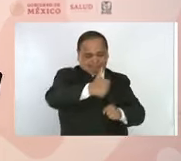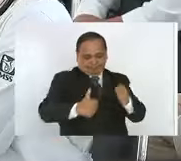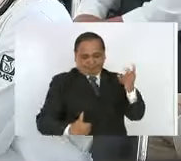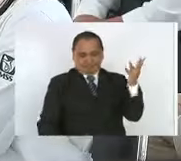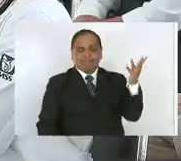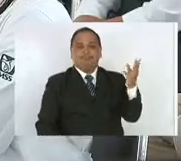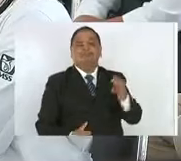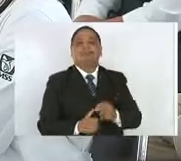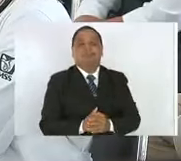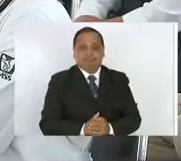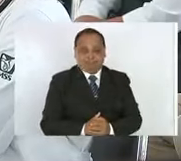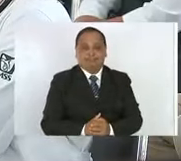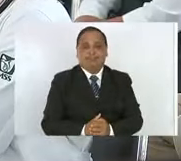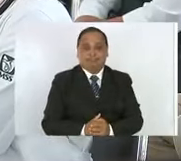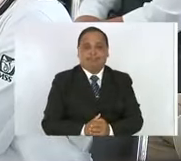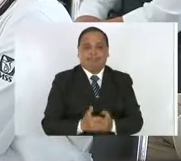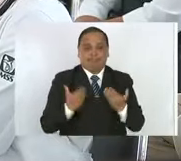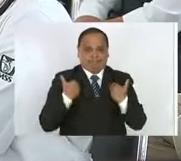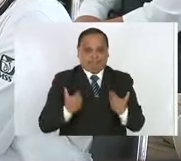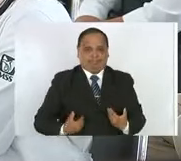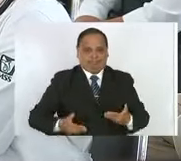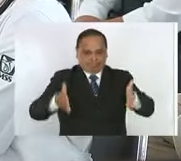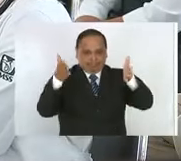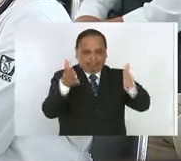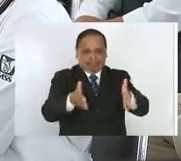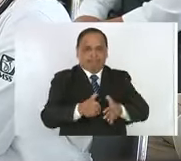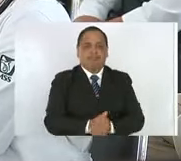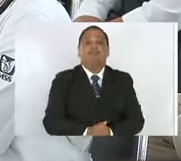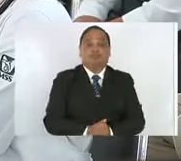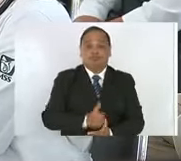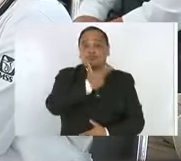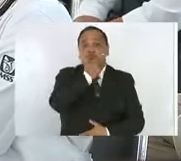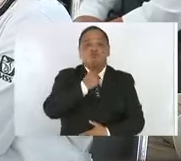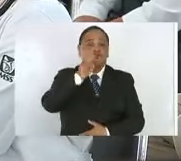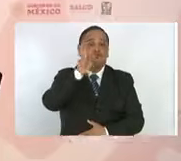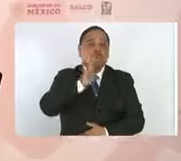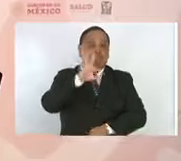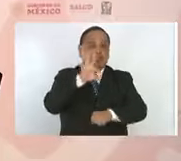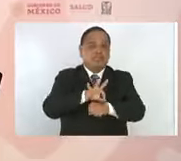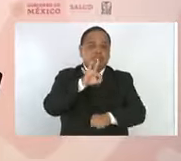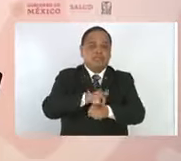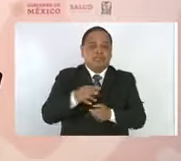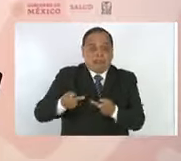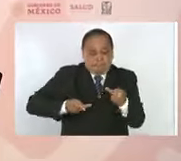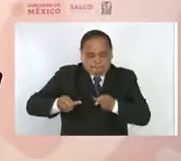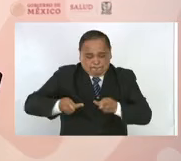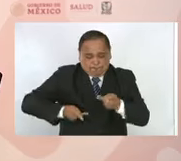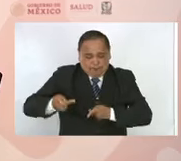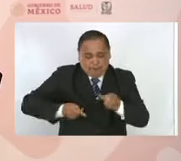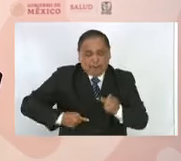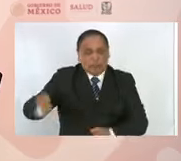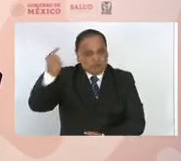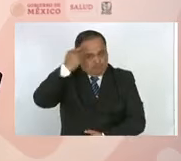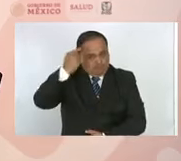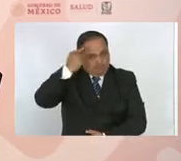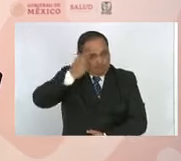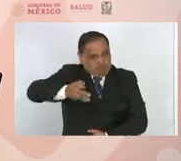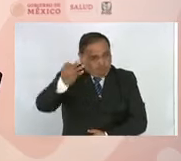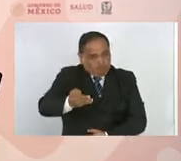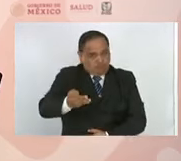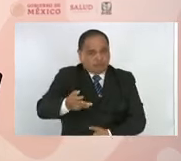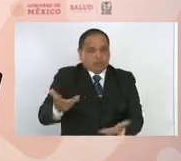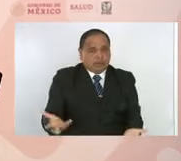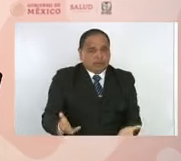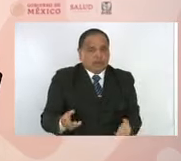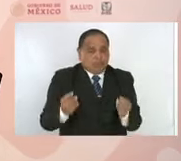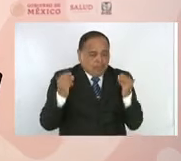Quiero precisar, vienen tan preparados estos médicos, estos especialistas, que de inmediato